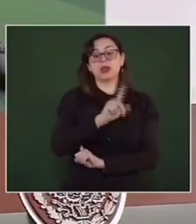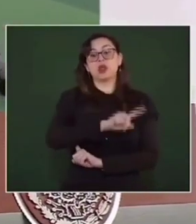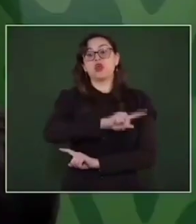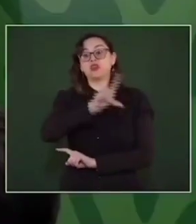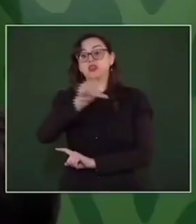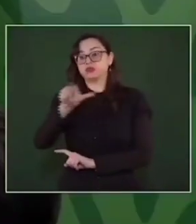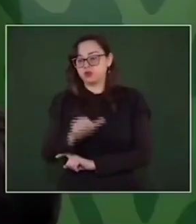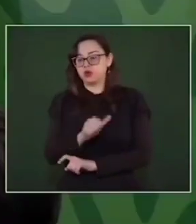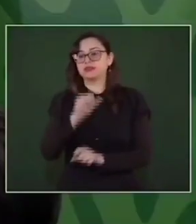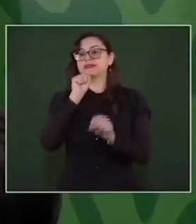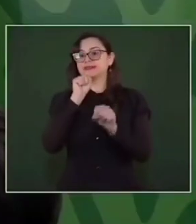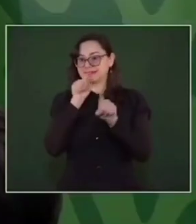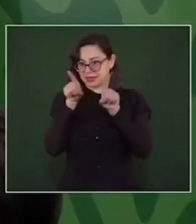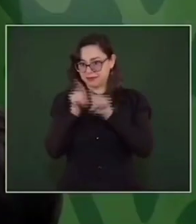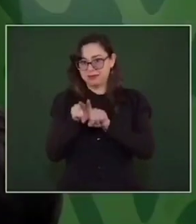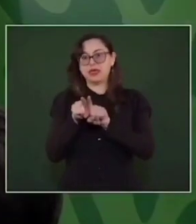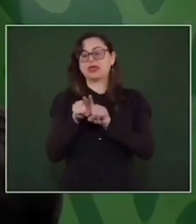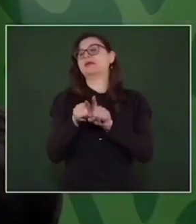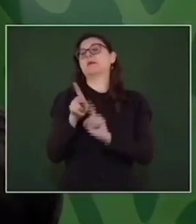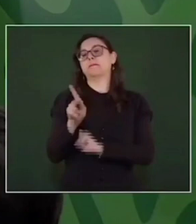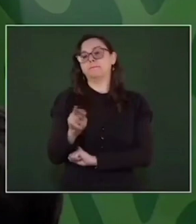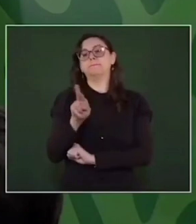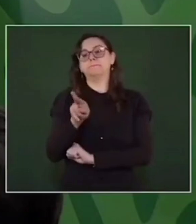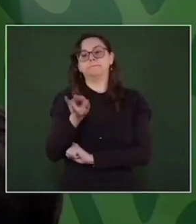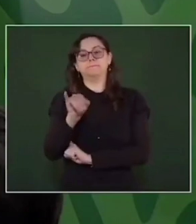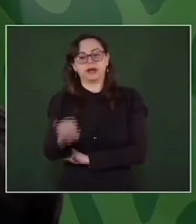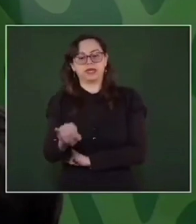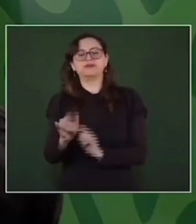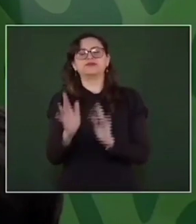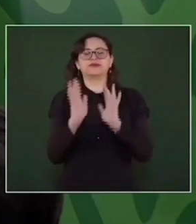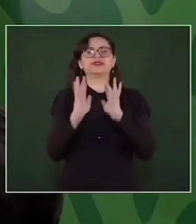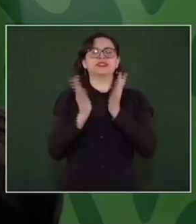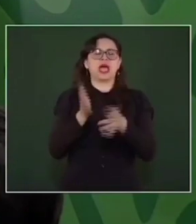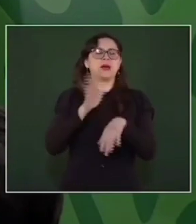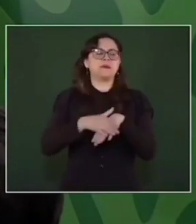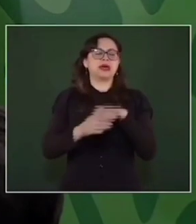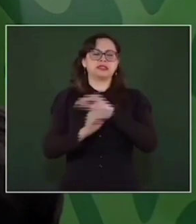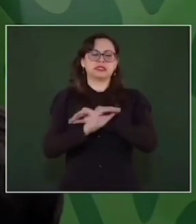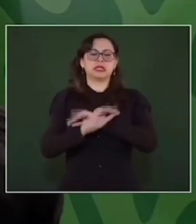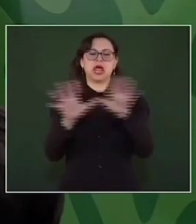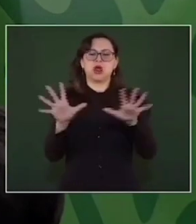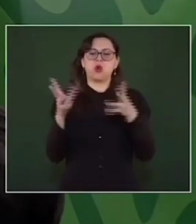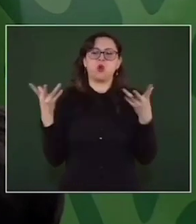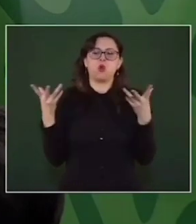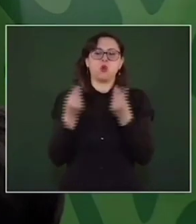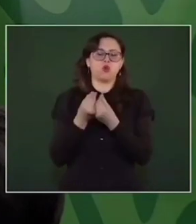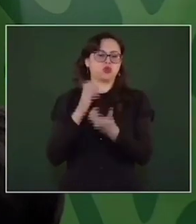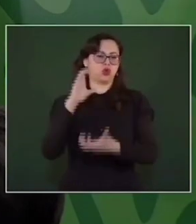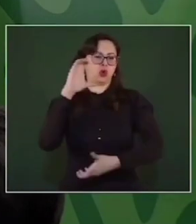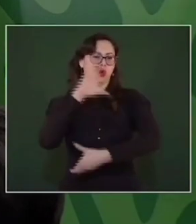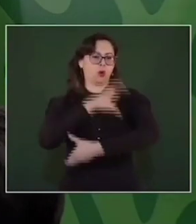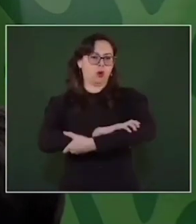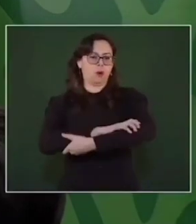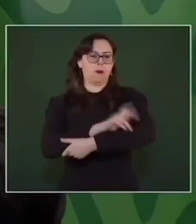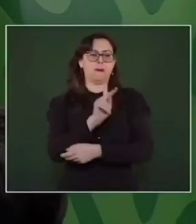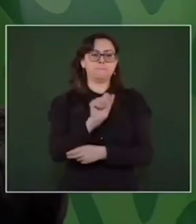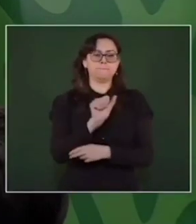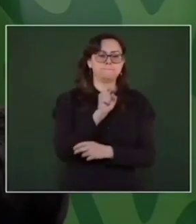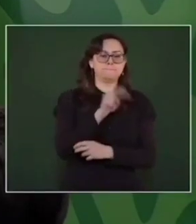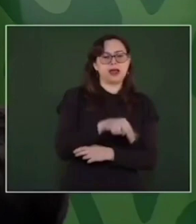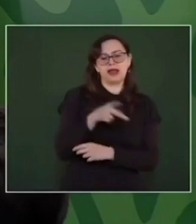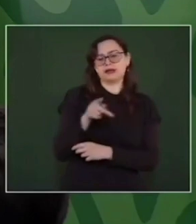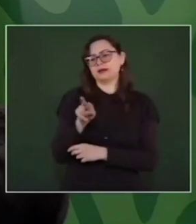histórico y que se expresa en la vida cotidiana y política del país. En el periodo